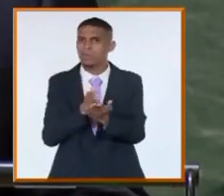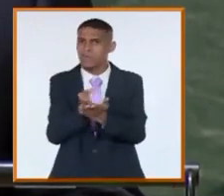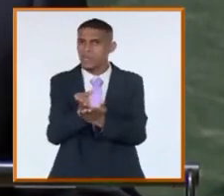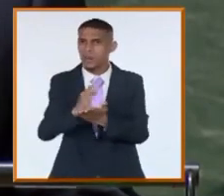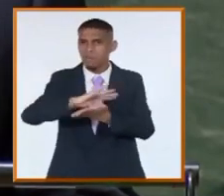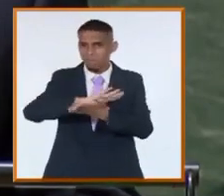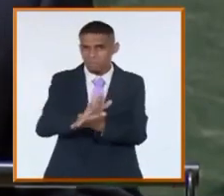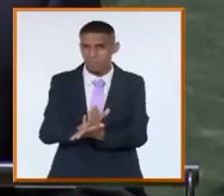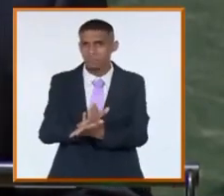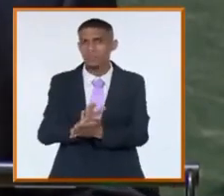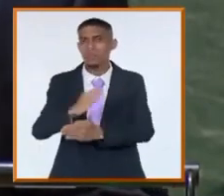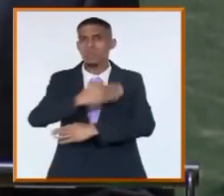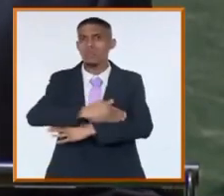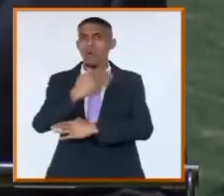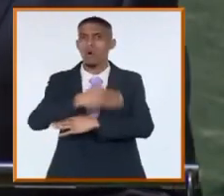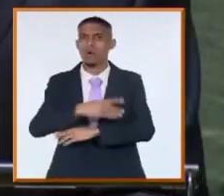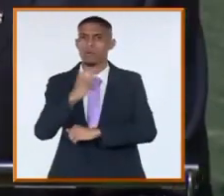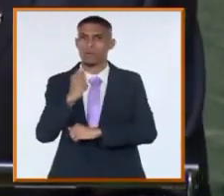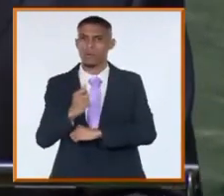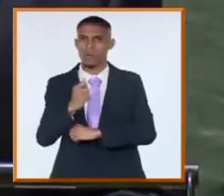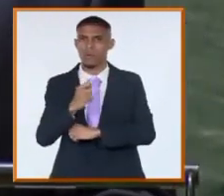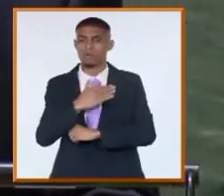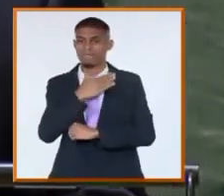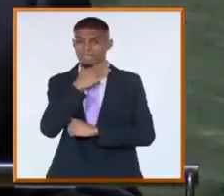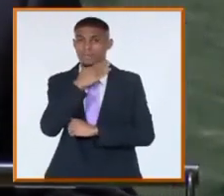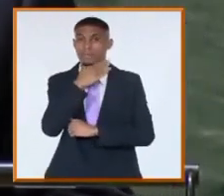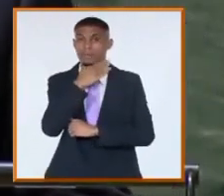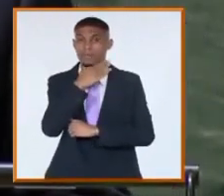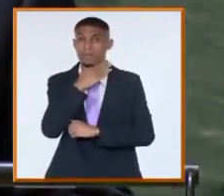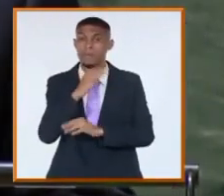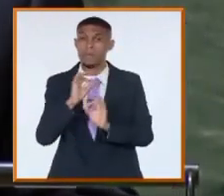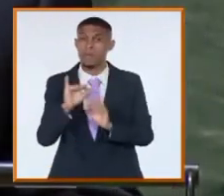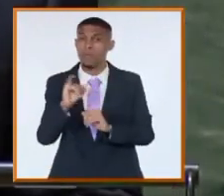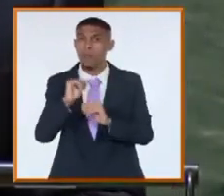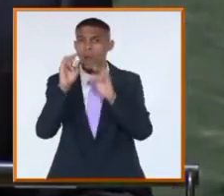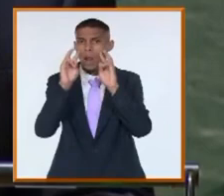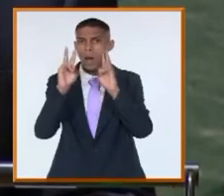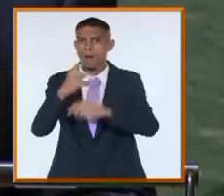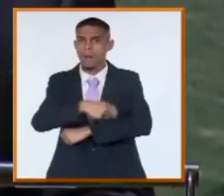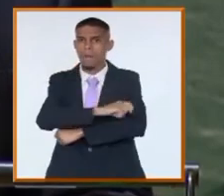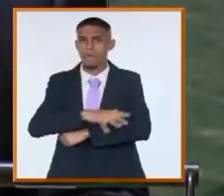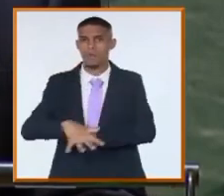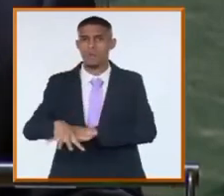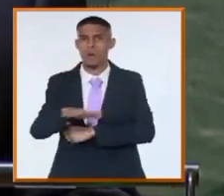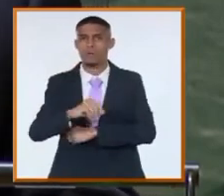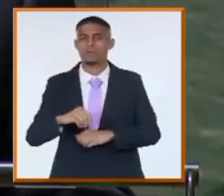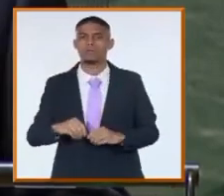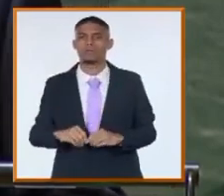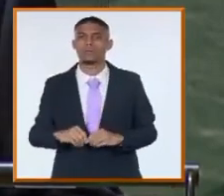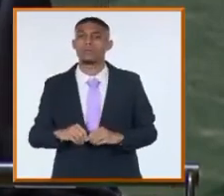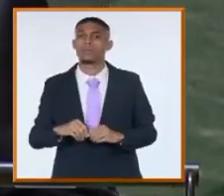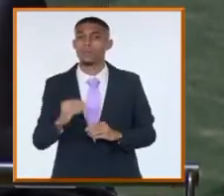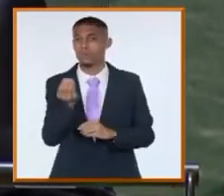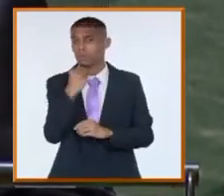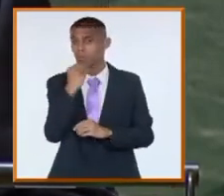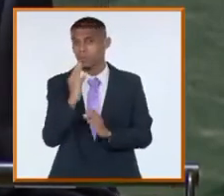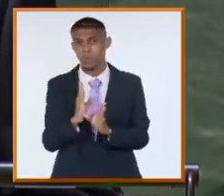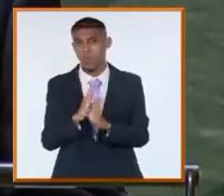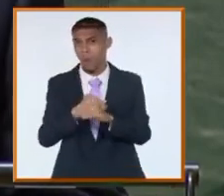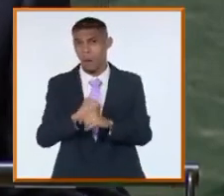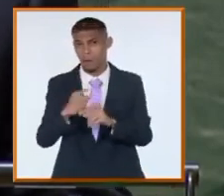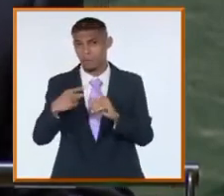asfixiante concebido para deprimir sus ingresos y nivel de vida padecer escasez continua de alimentos medicinas